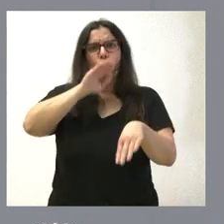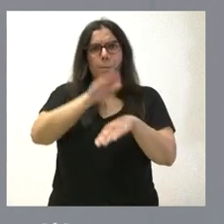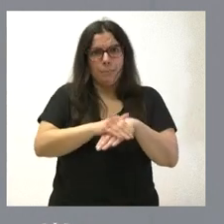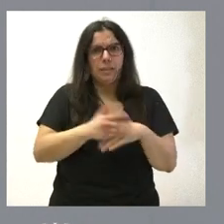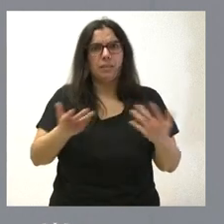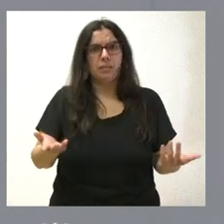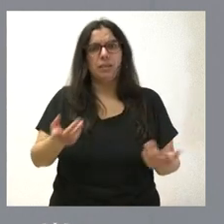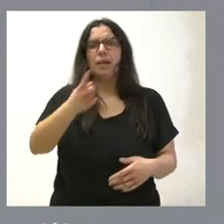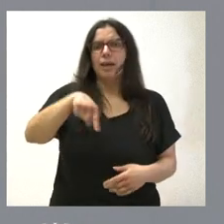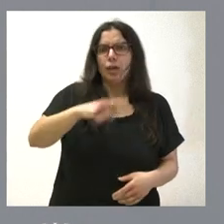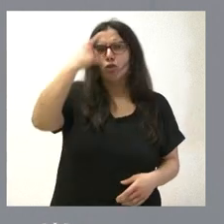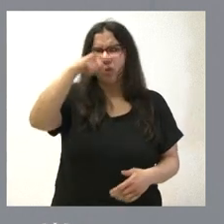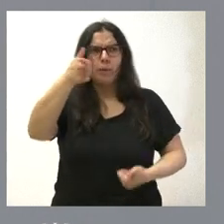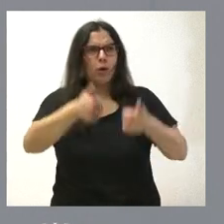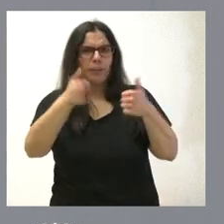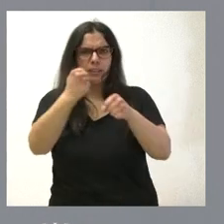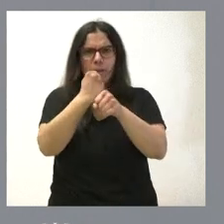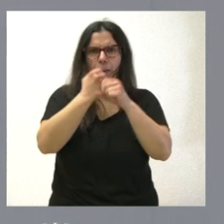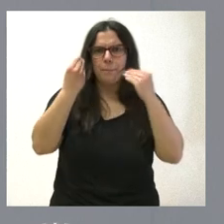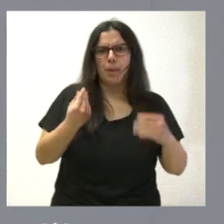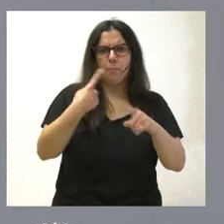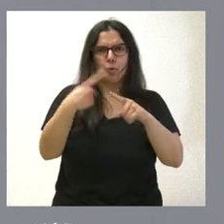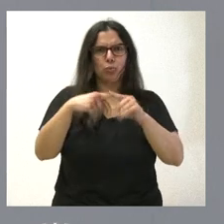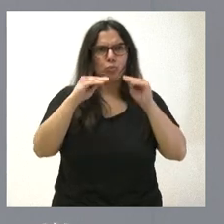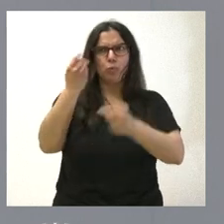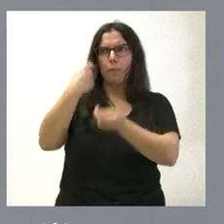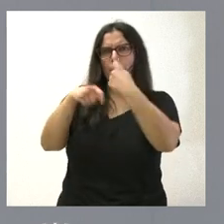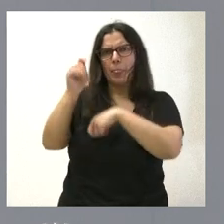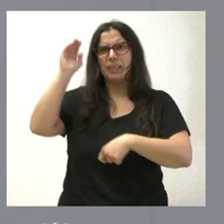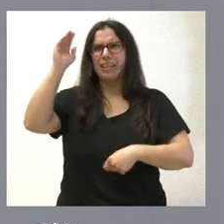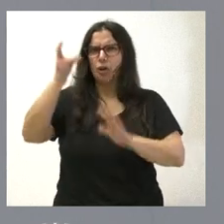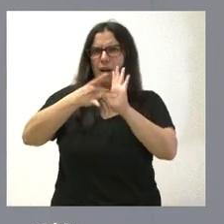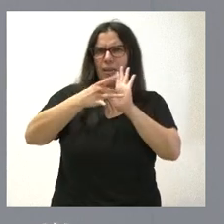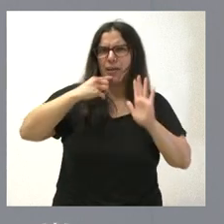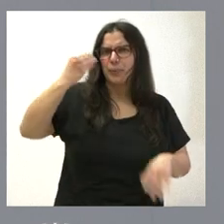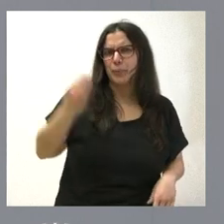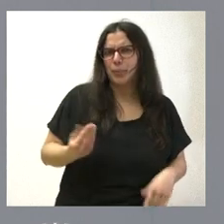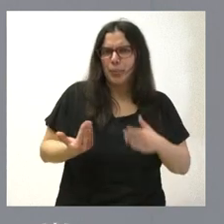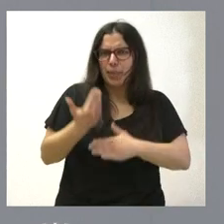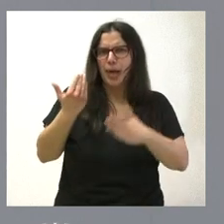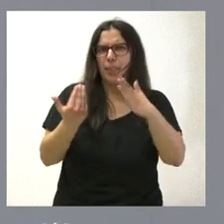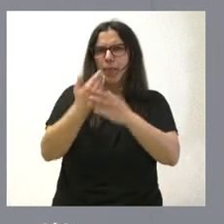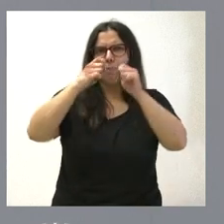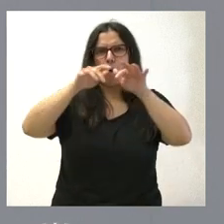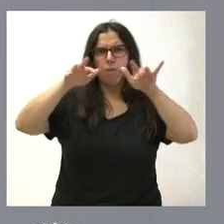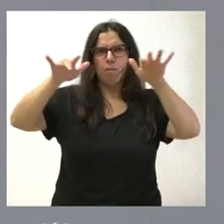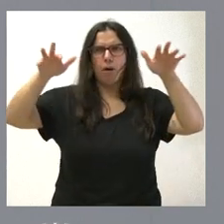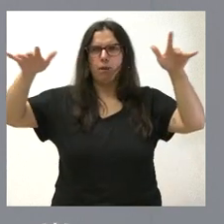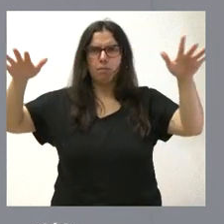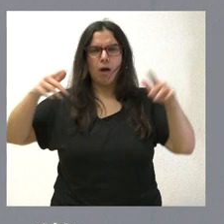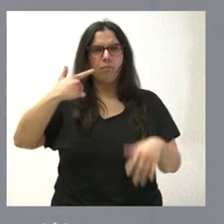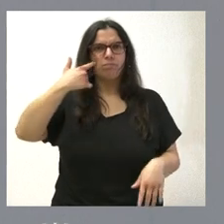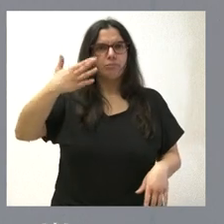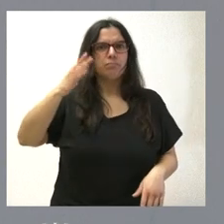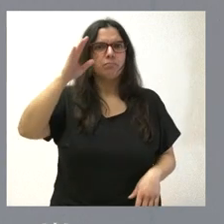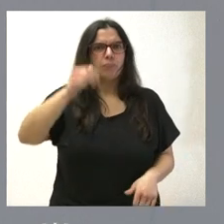agricultores que saben competir que llevan sus productos al exterior que son productos de la máxima calidad que cada día ganan presencia y cuota en los mercados